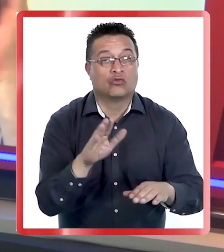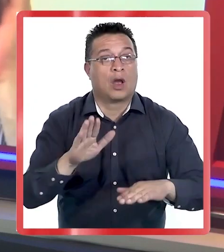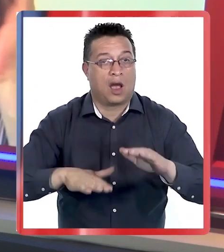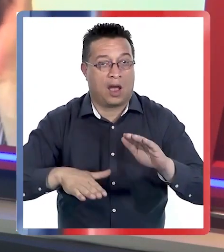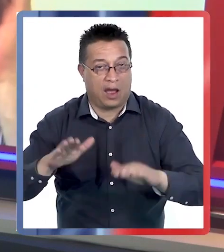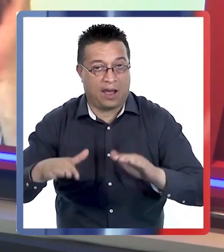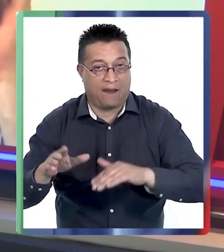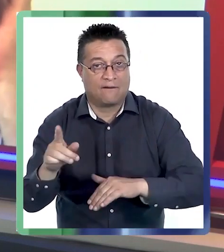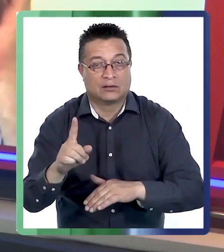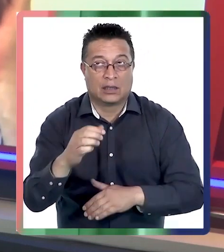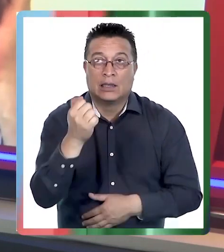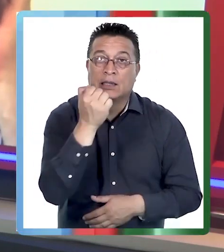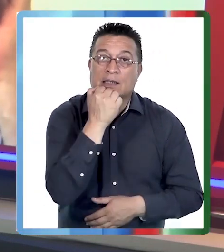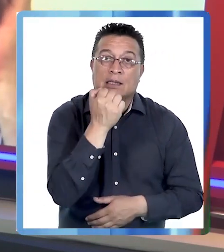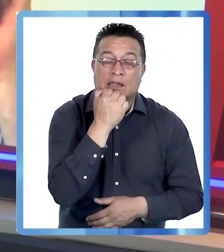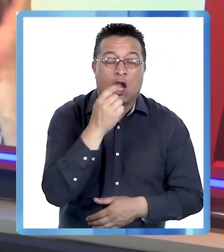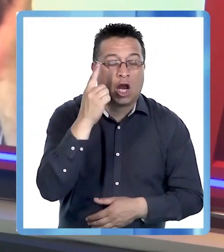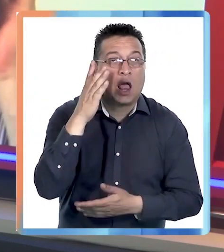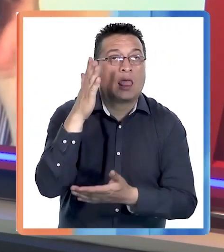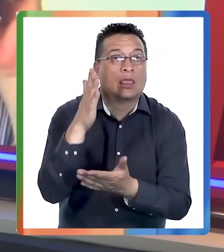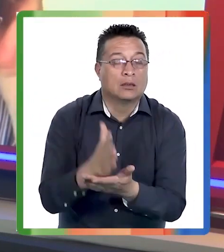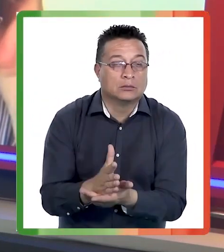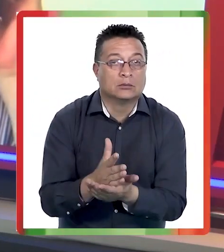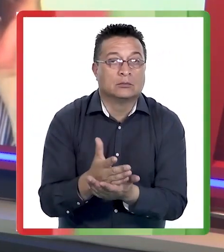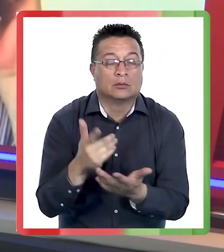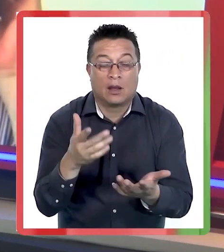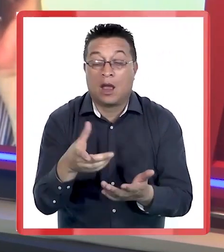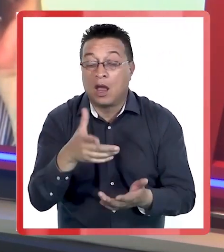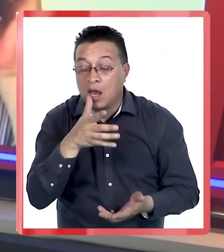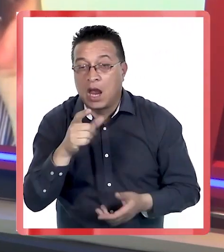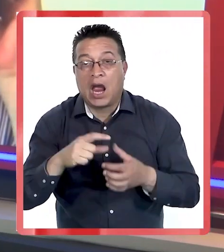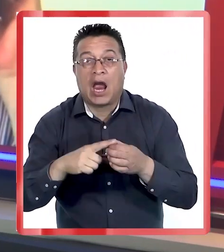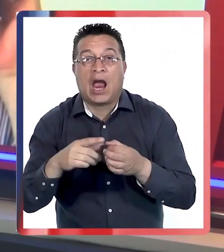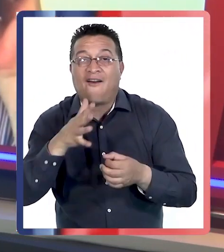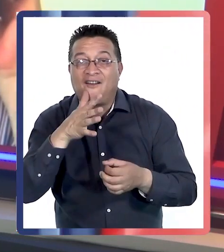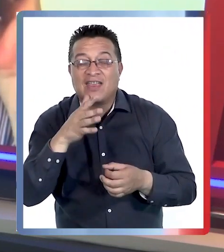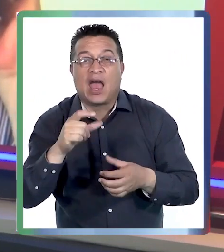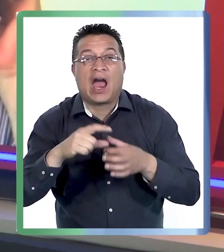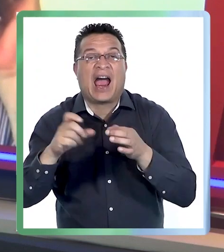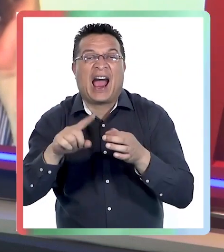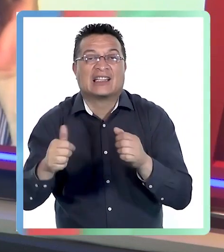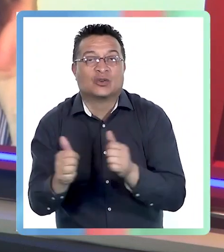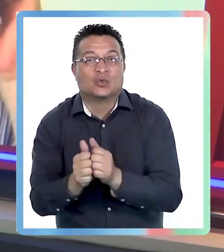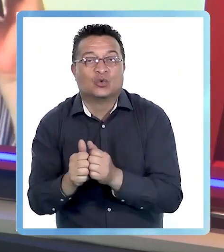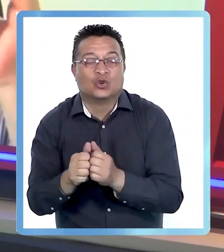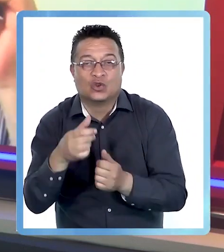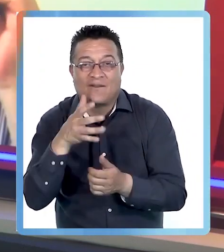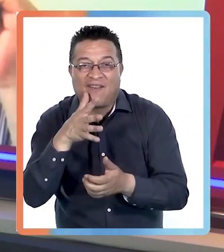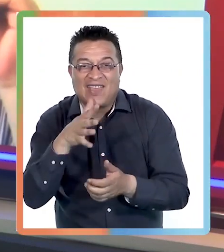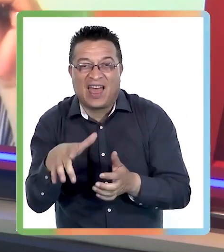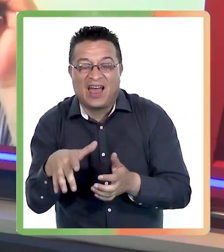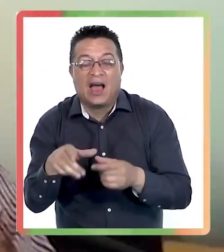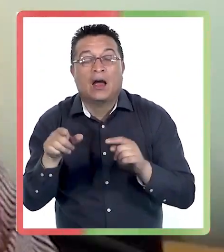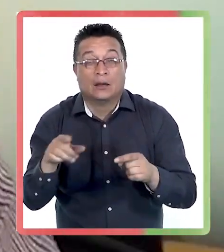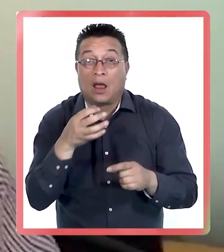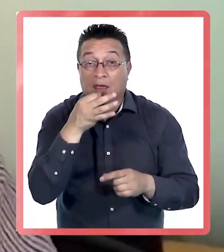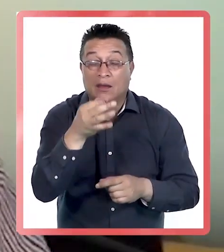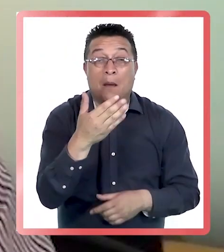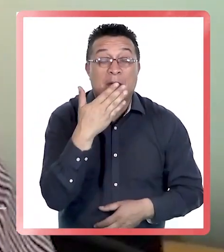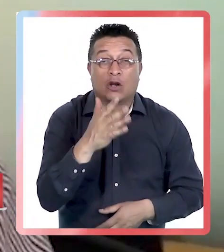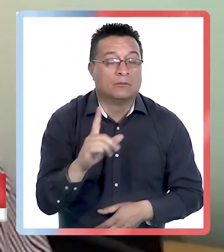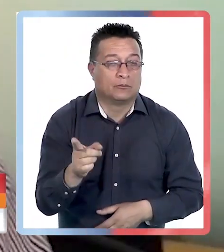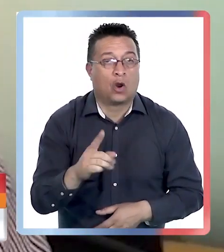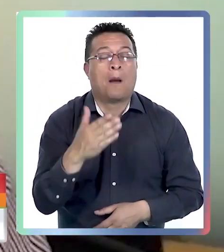veces se equivoca o decide tomar bebidas gaseosas. ¿Qué le diría usted a esas personas? No,